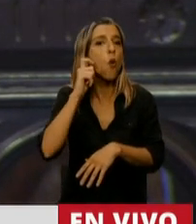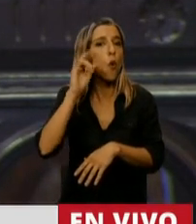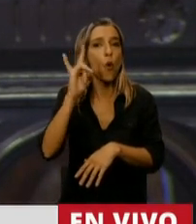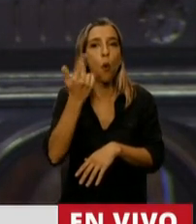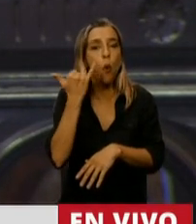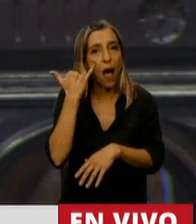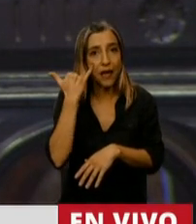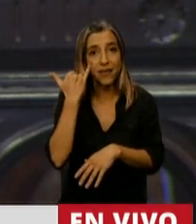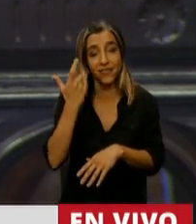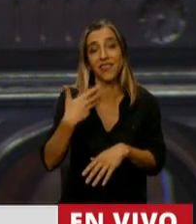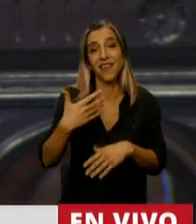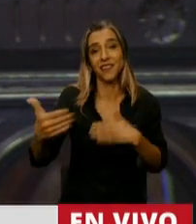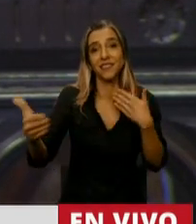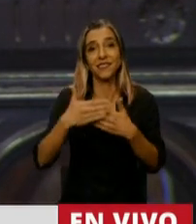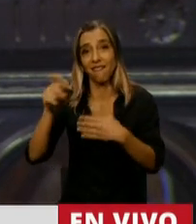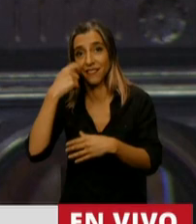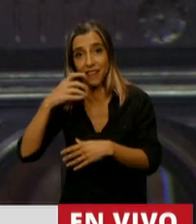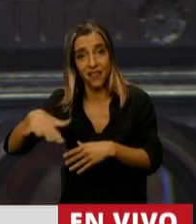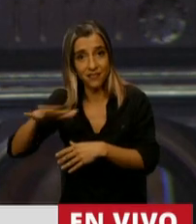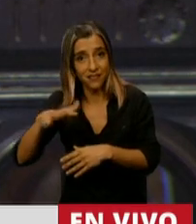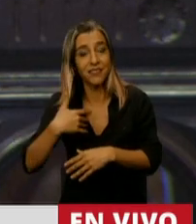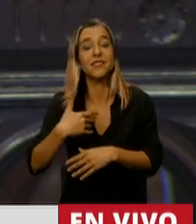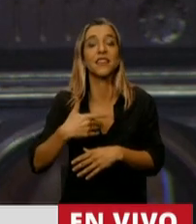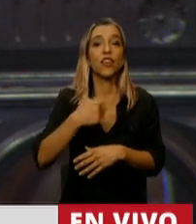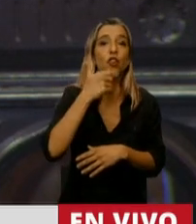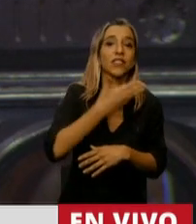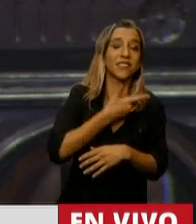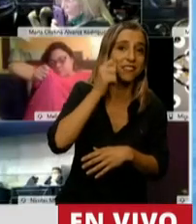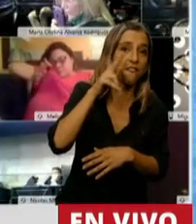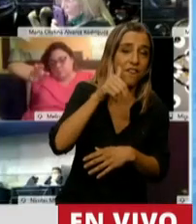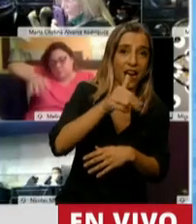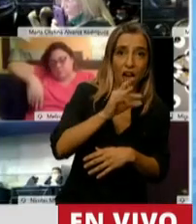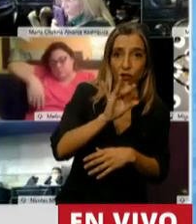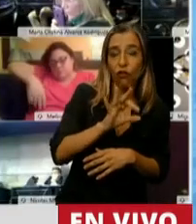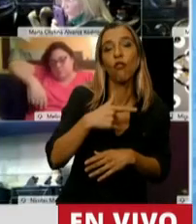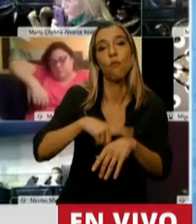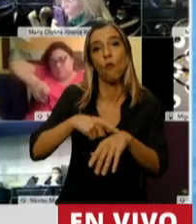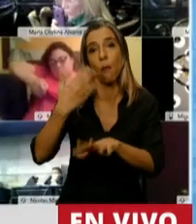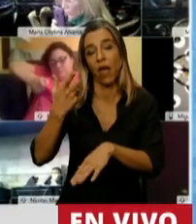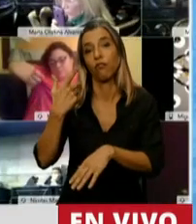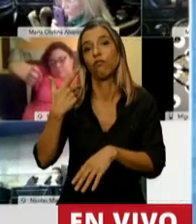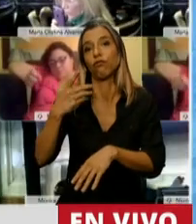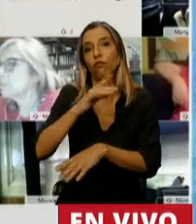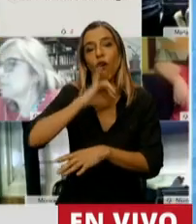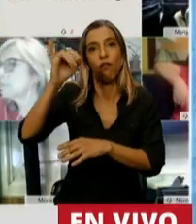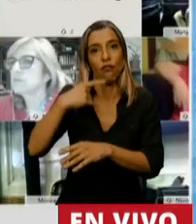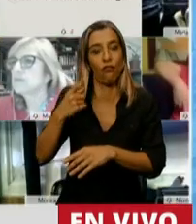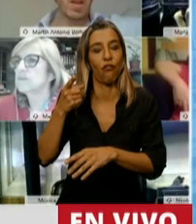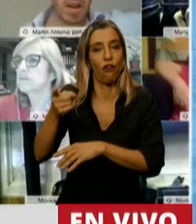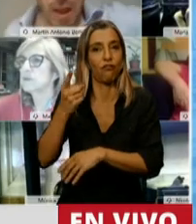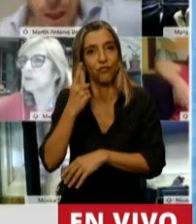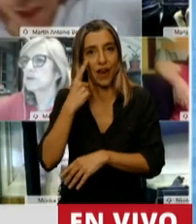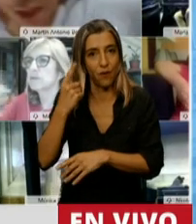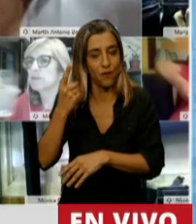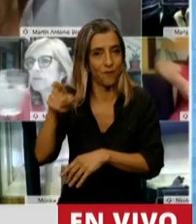Isidro. Fueron a demandarle al intendente de San Isidro, creo que era Pose Padre, y terminaron